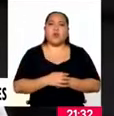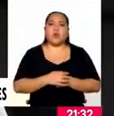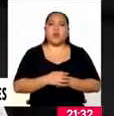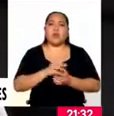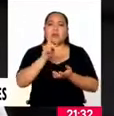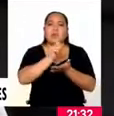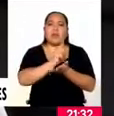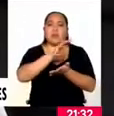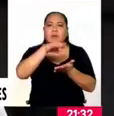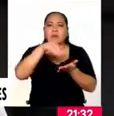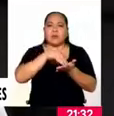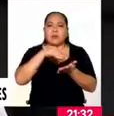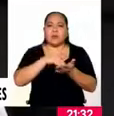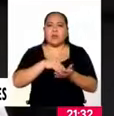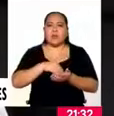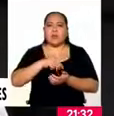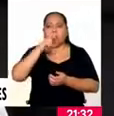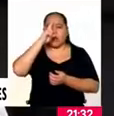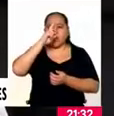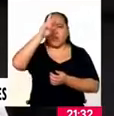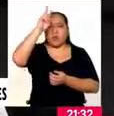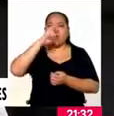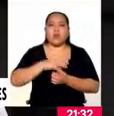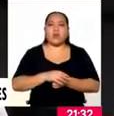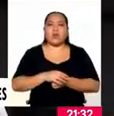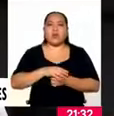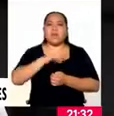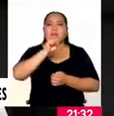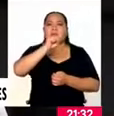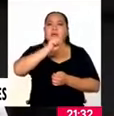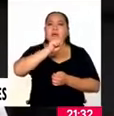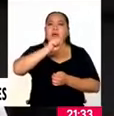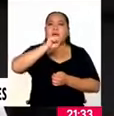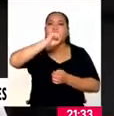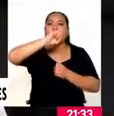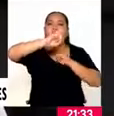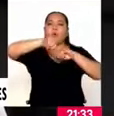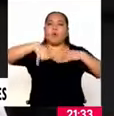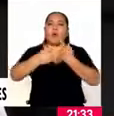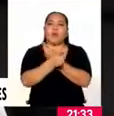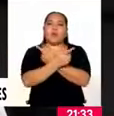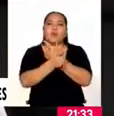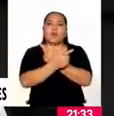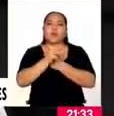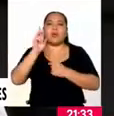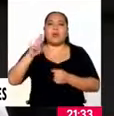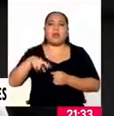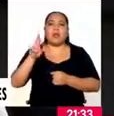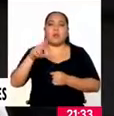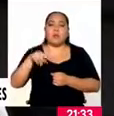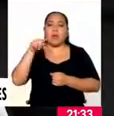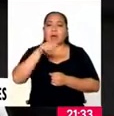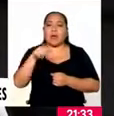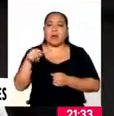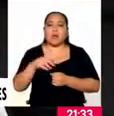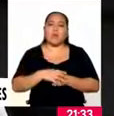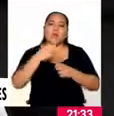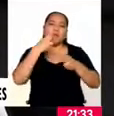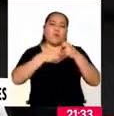Cercado, La Victoria y San Juan del Lurigancho y Rímac se han registrado actividades de